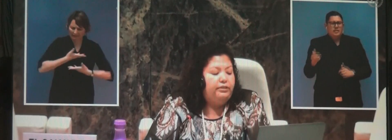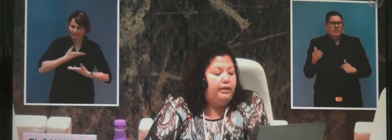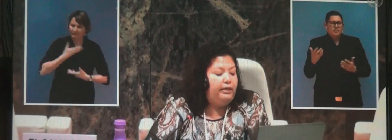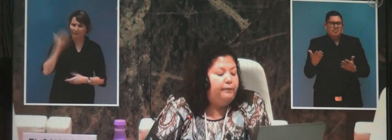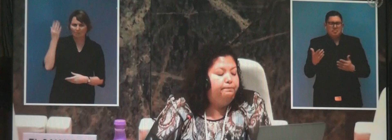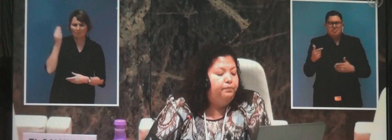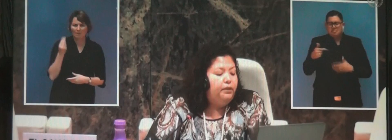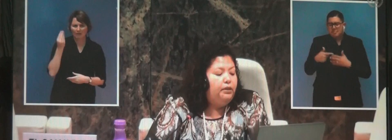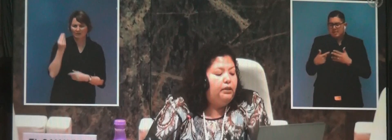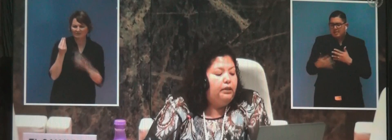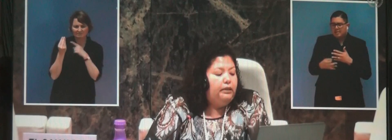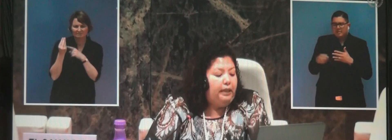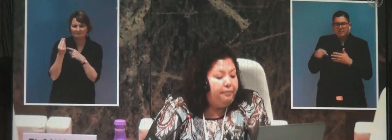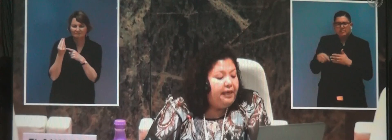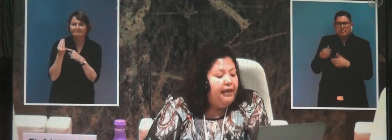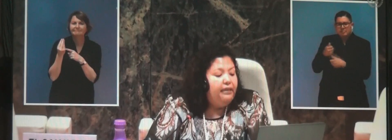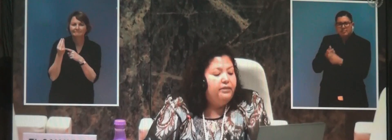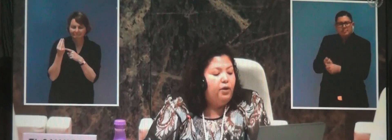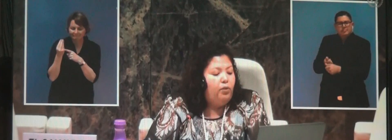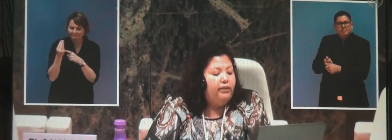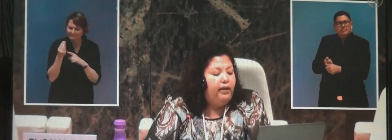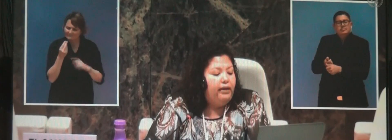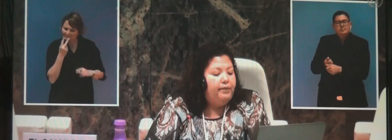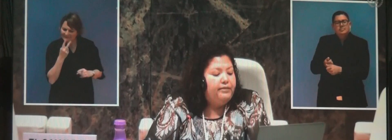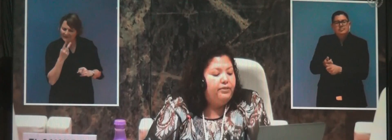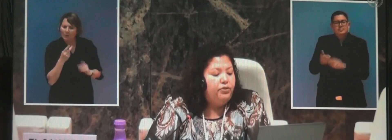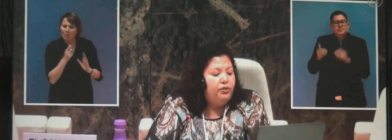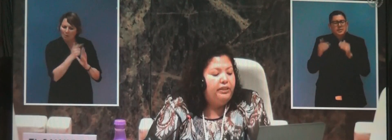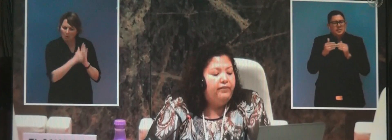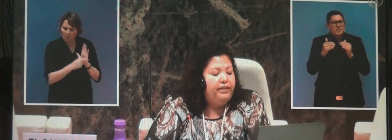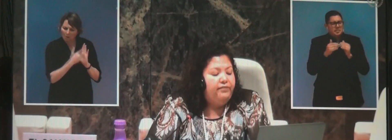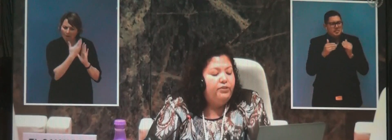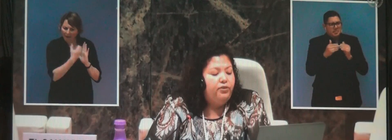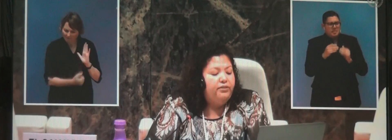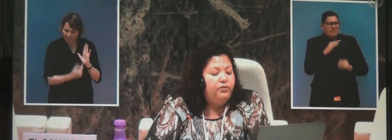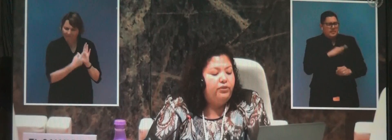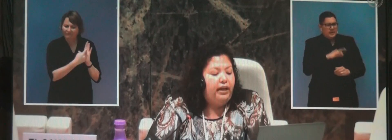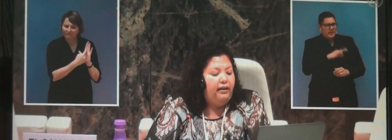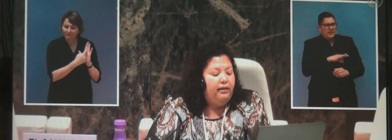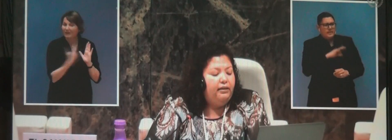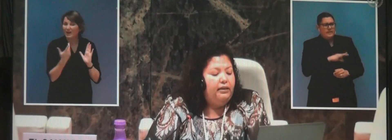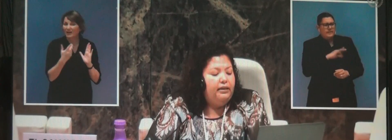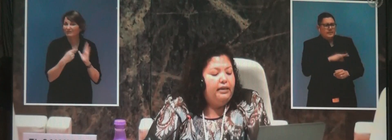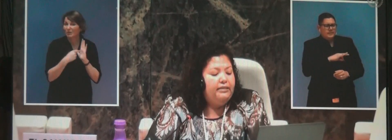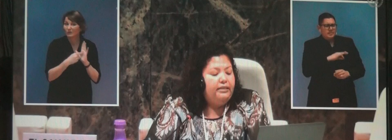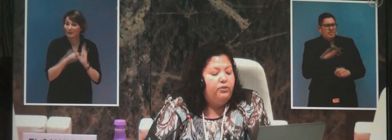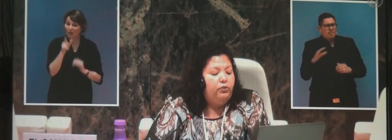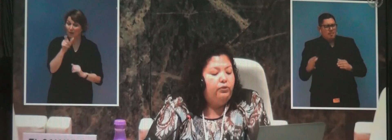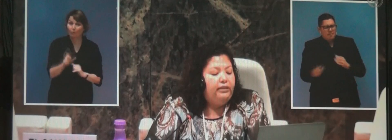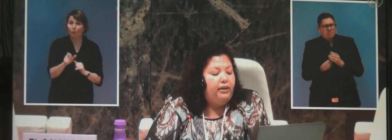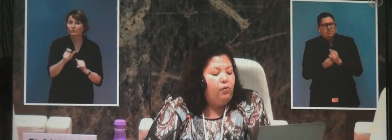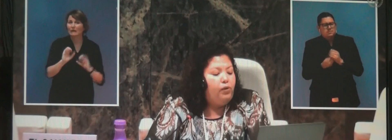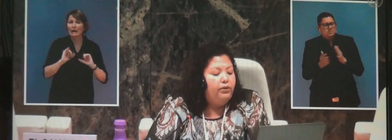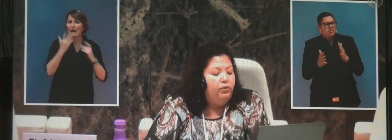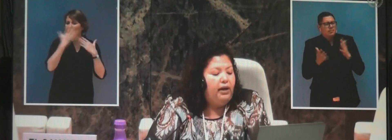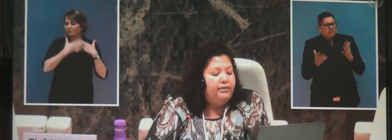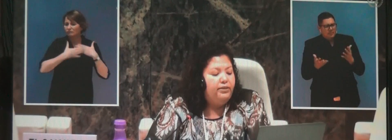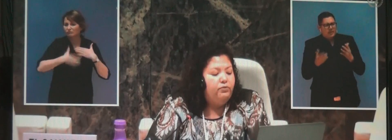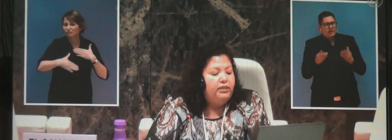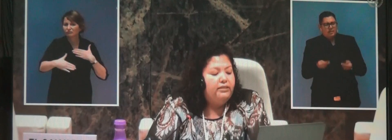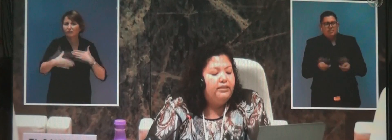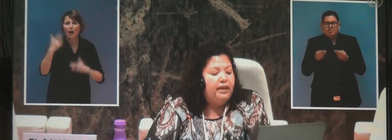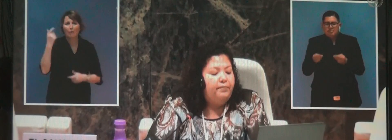disposiciones de esta ley. También se encuentran las prestaciones de beneficio adicional, que éstas se otorgan de acuerdo